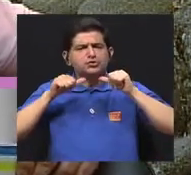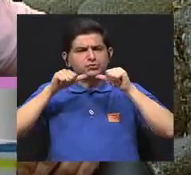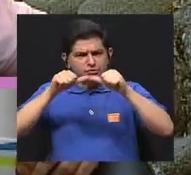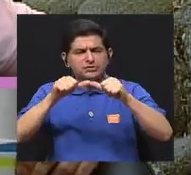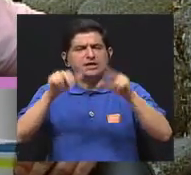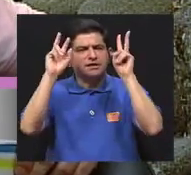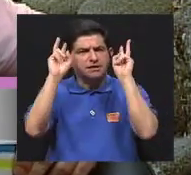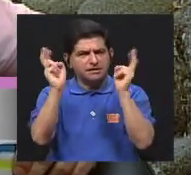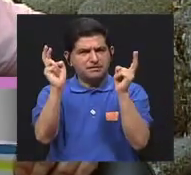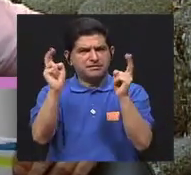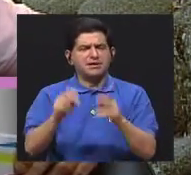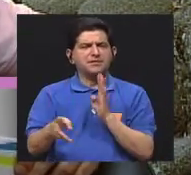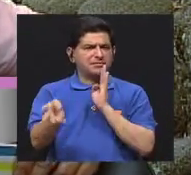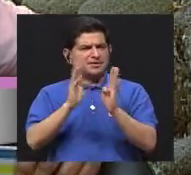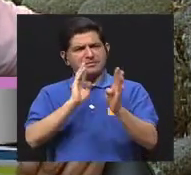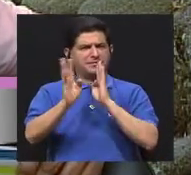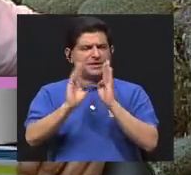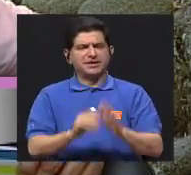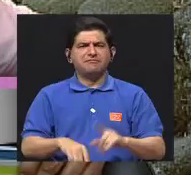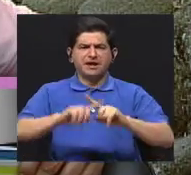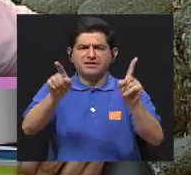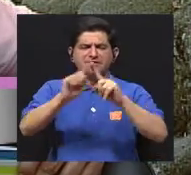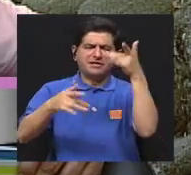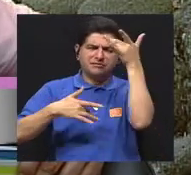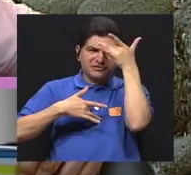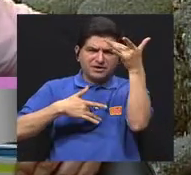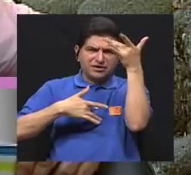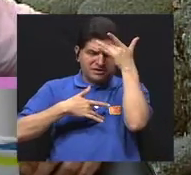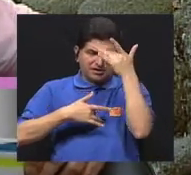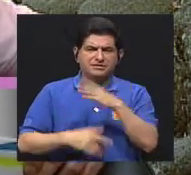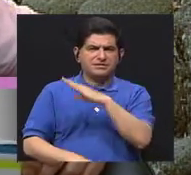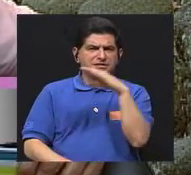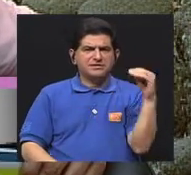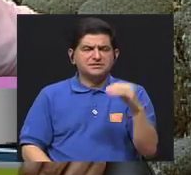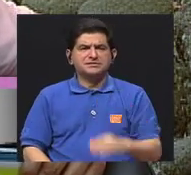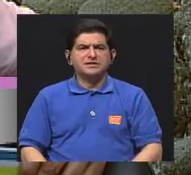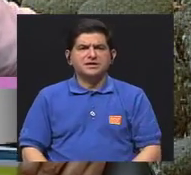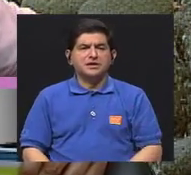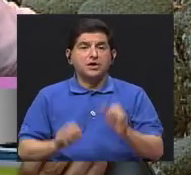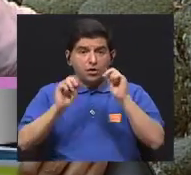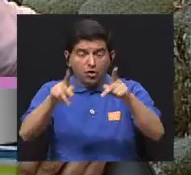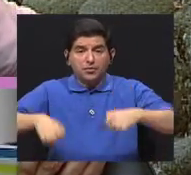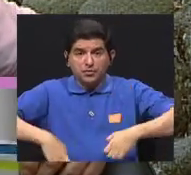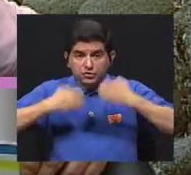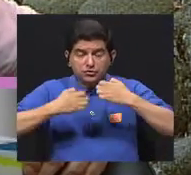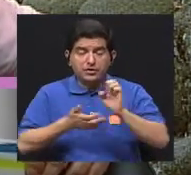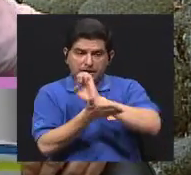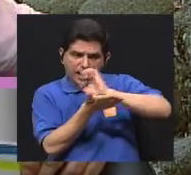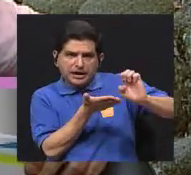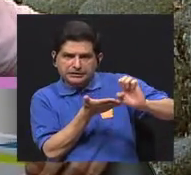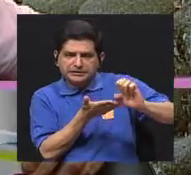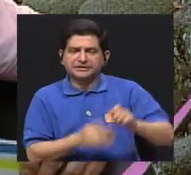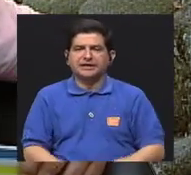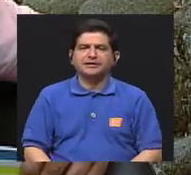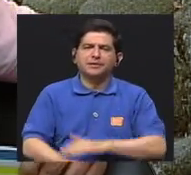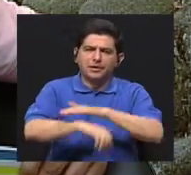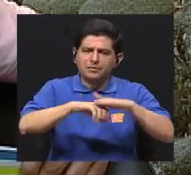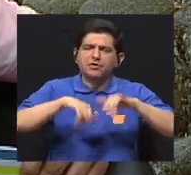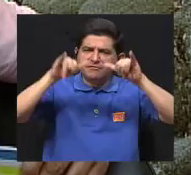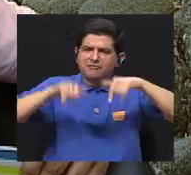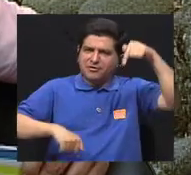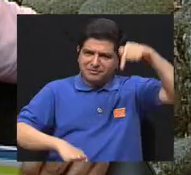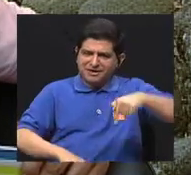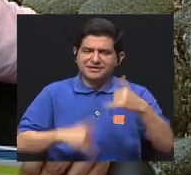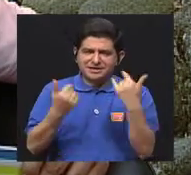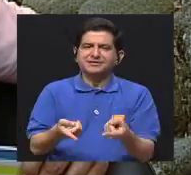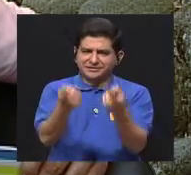el tema y poder conversar de algunas otras enfermedades y cómo existe la posibilidad de prevenirlas. Por favor, quédense con